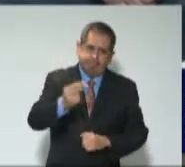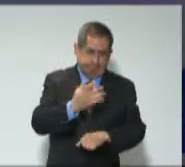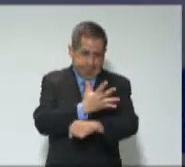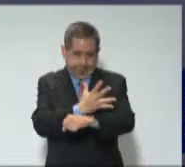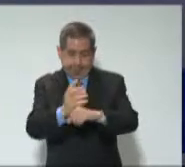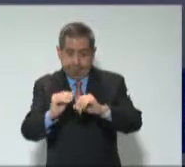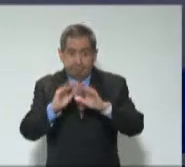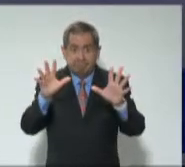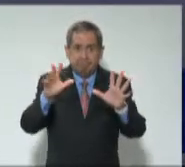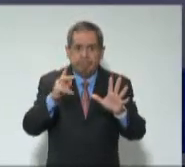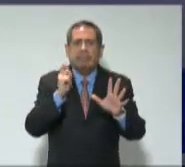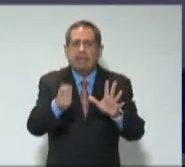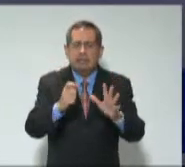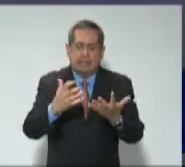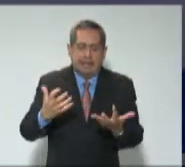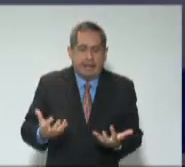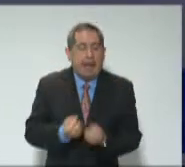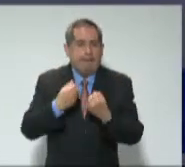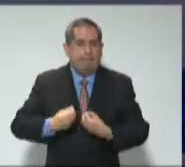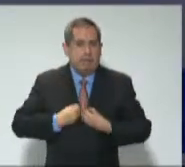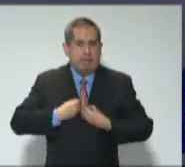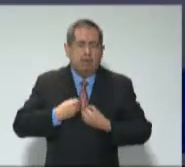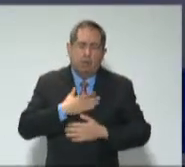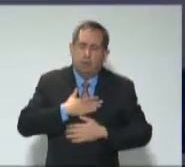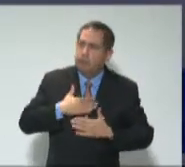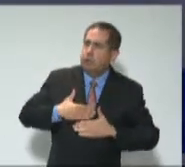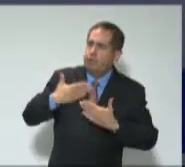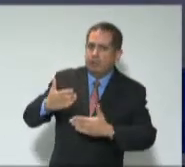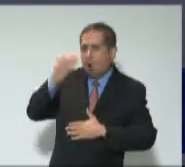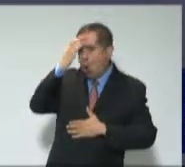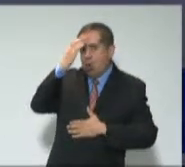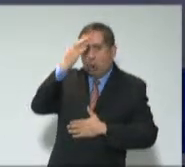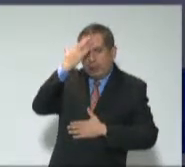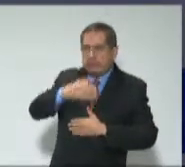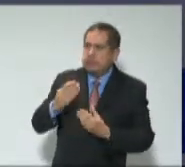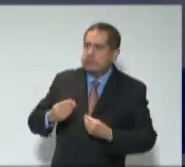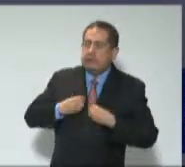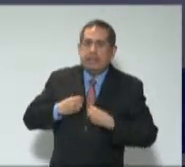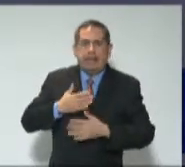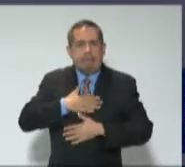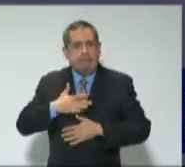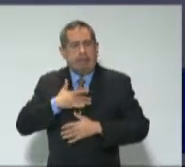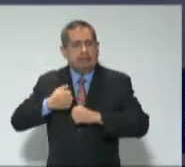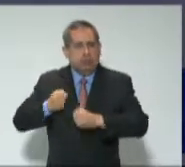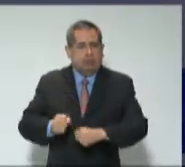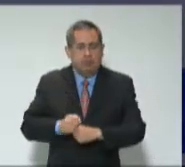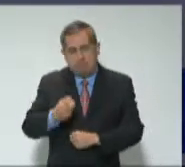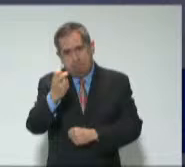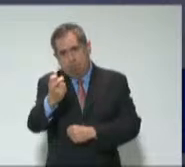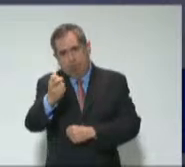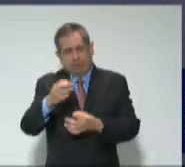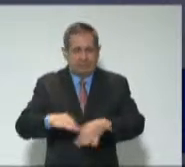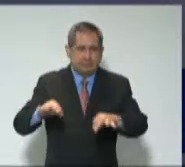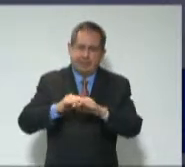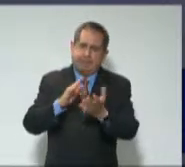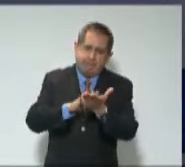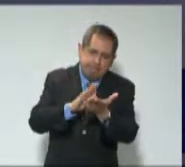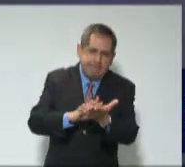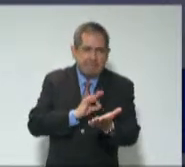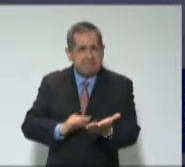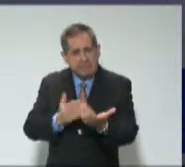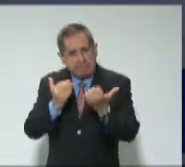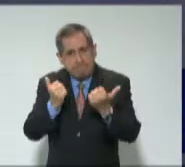vidas genera confianza propicia el conocimiento y brinda certeza celebramos por por eso que estén